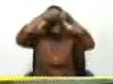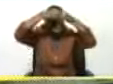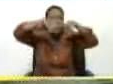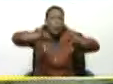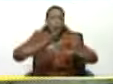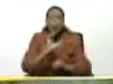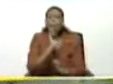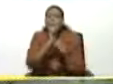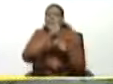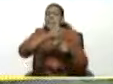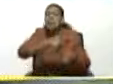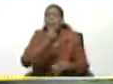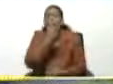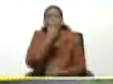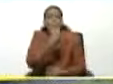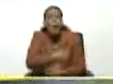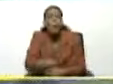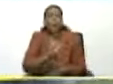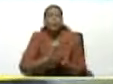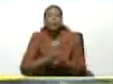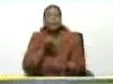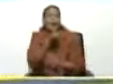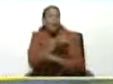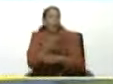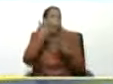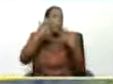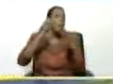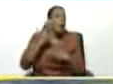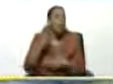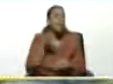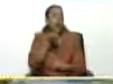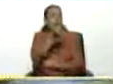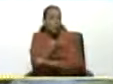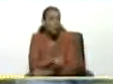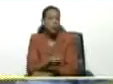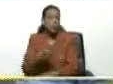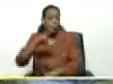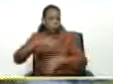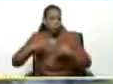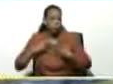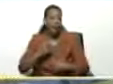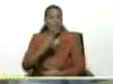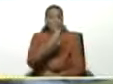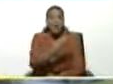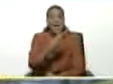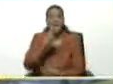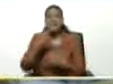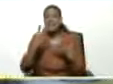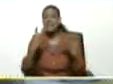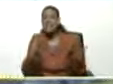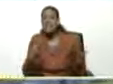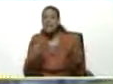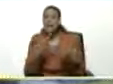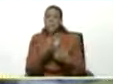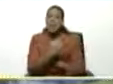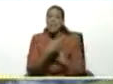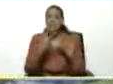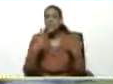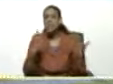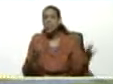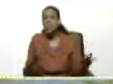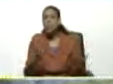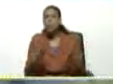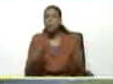pues O sea que ustedes se están graduando más o menos 25 26 27 28